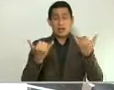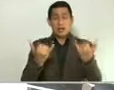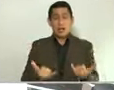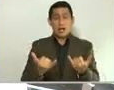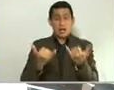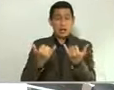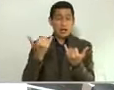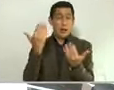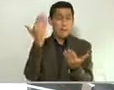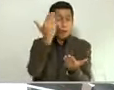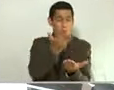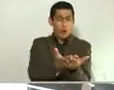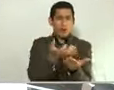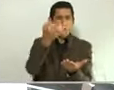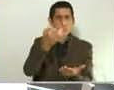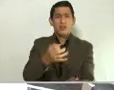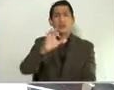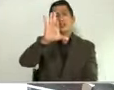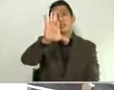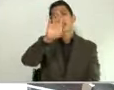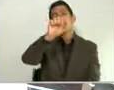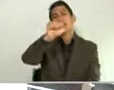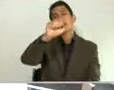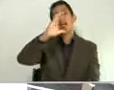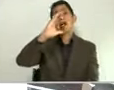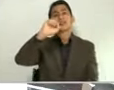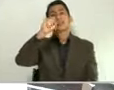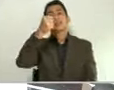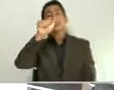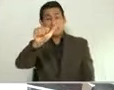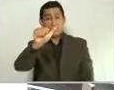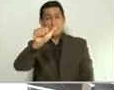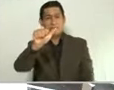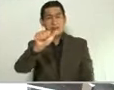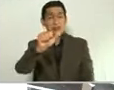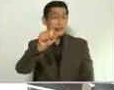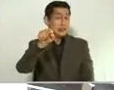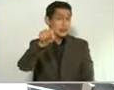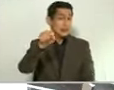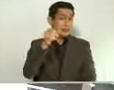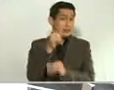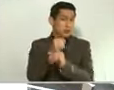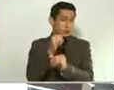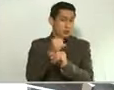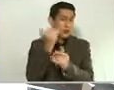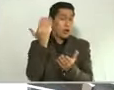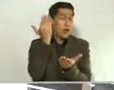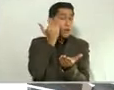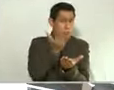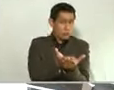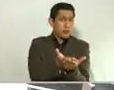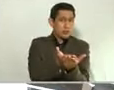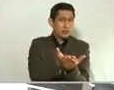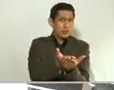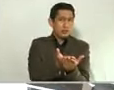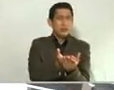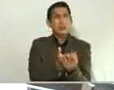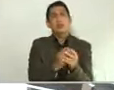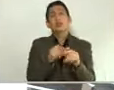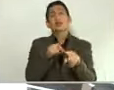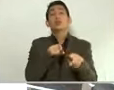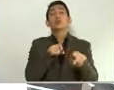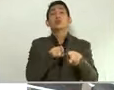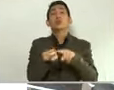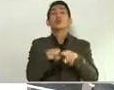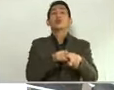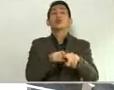Taxa, que es la concesionaria y que según el convenio que tiene, tiene prioridad para presentar la propuesta, pero tiene que ser un concurso internacional donde también